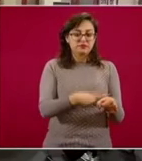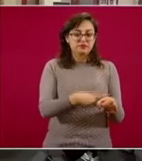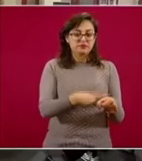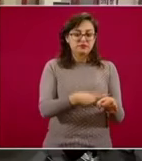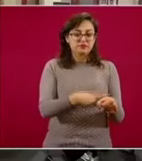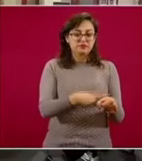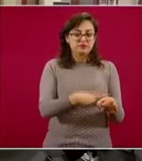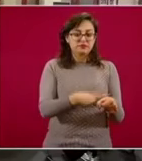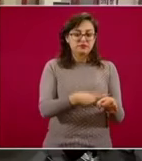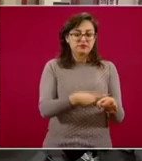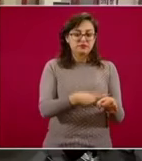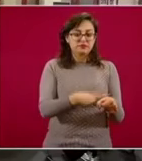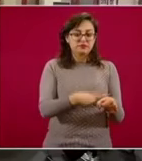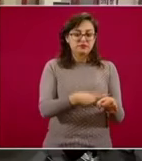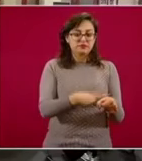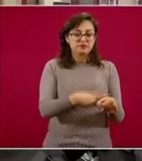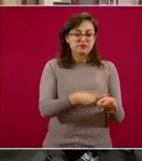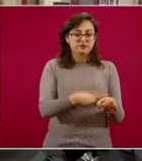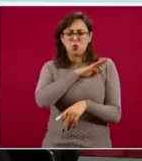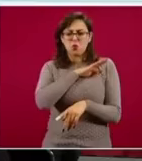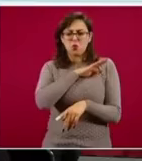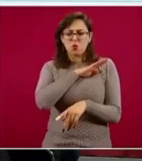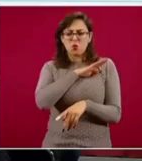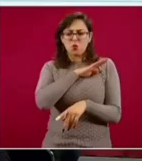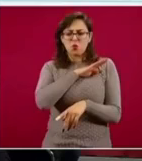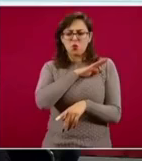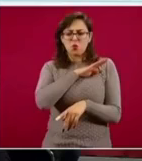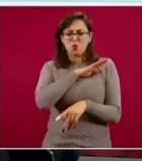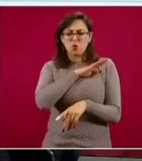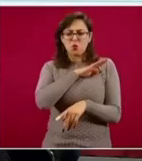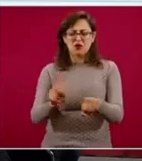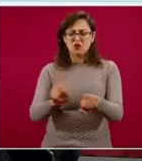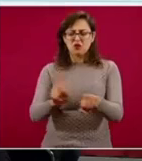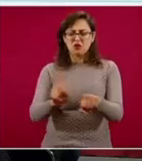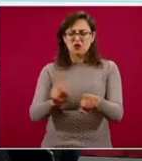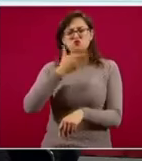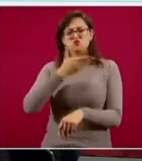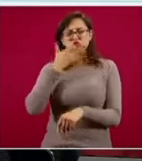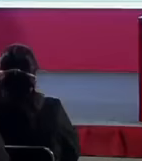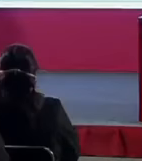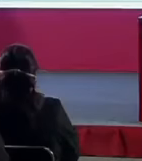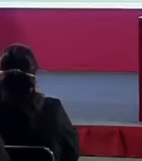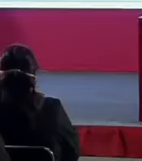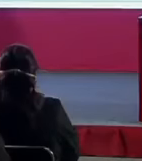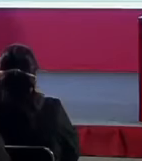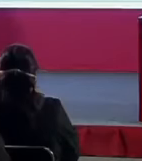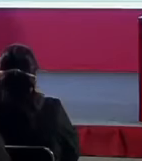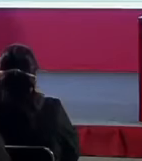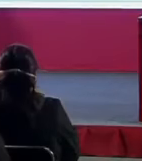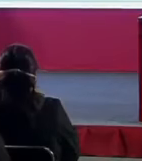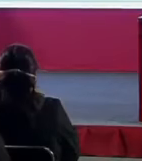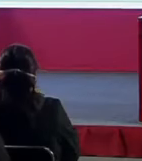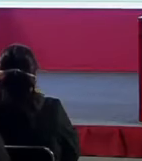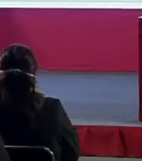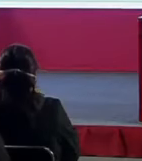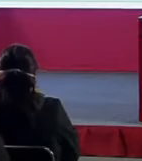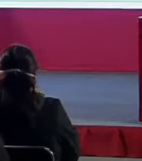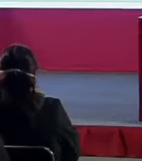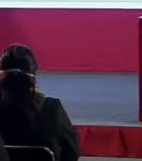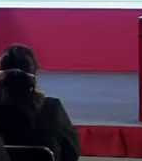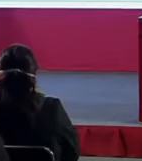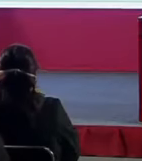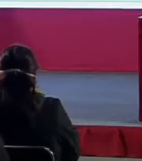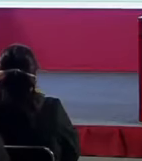como comunicadoras y comunicadores, hacen casi todos los días, cuando dividen el número acumulado de